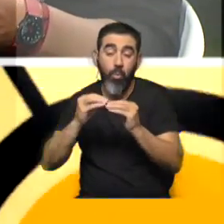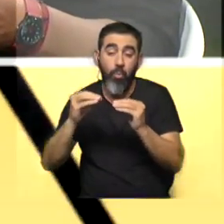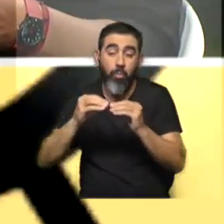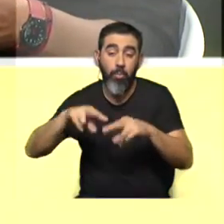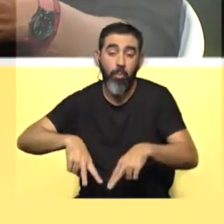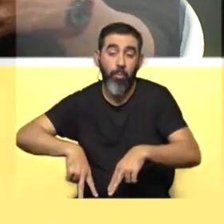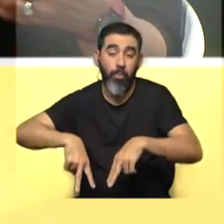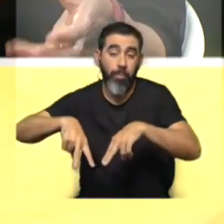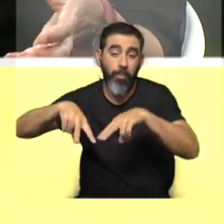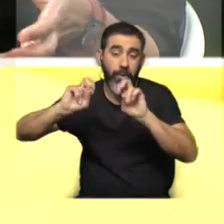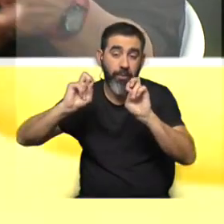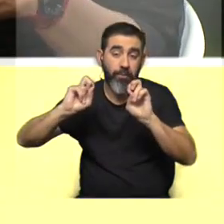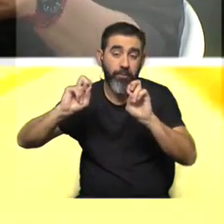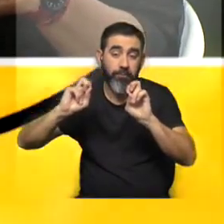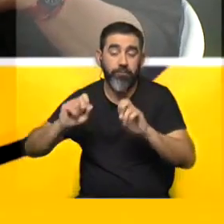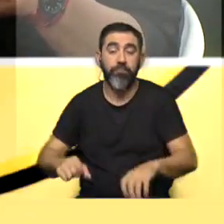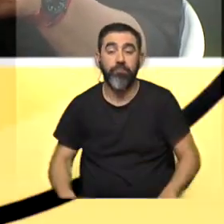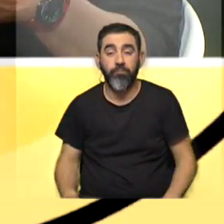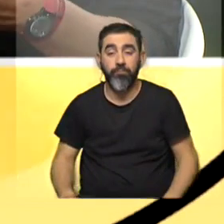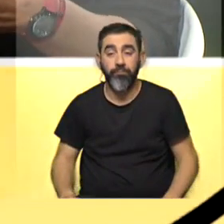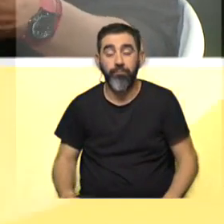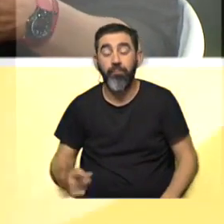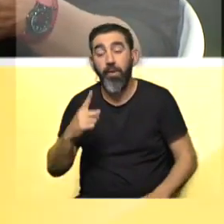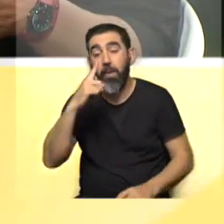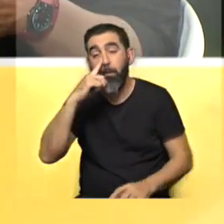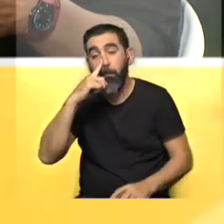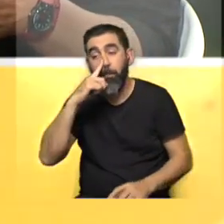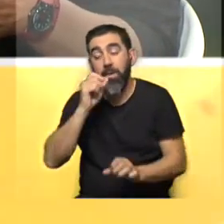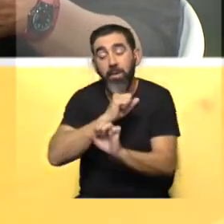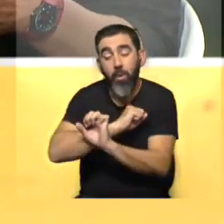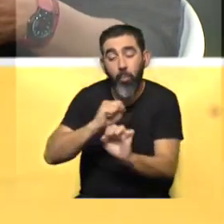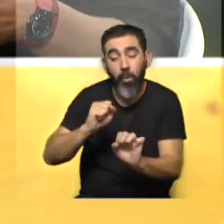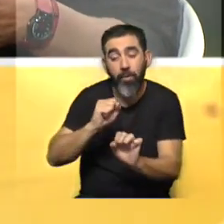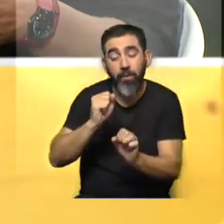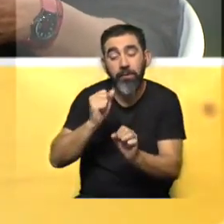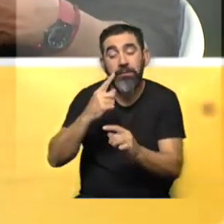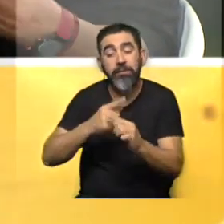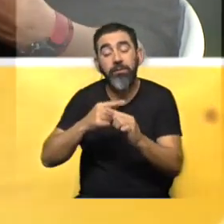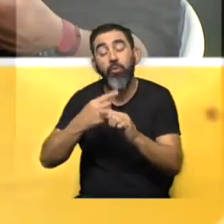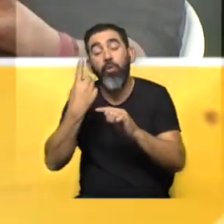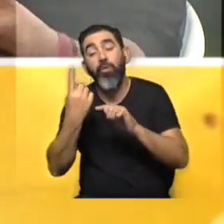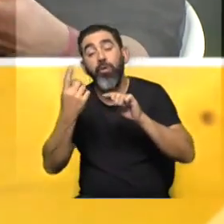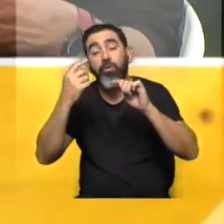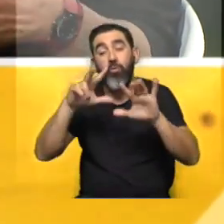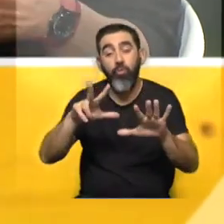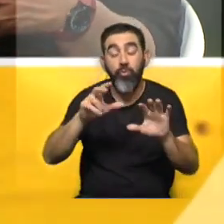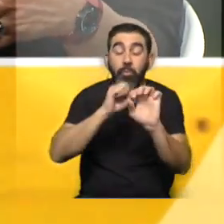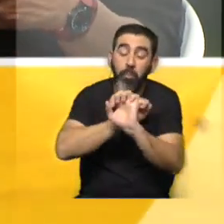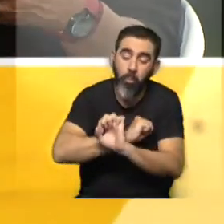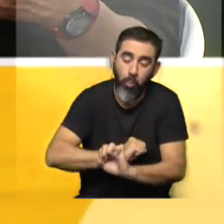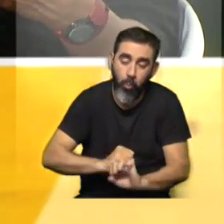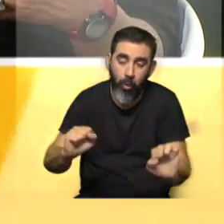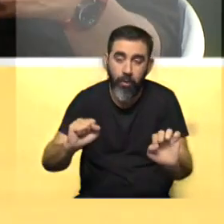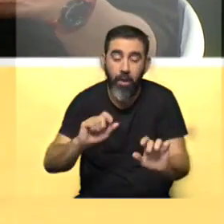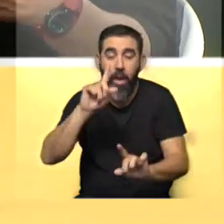los líquenes, que los de minas podrían ser de finales del siglo XVIII, lo que no quita que sean también, hay